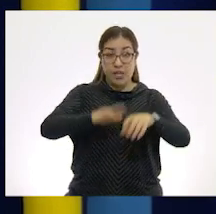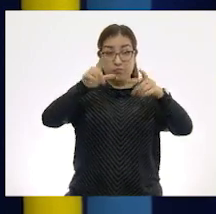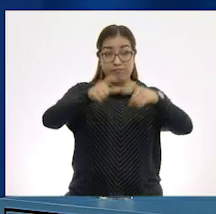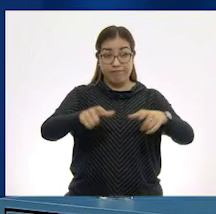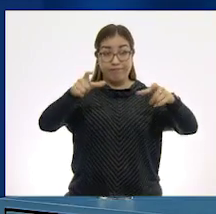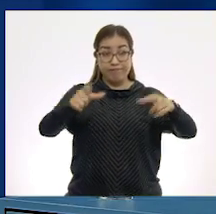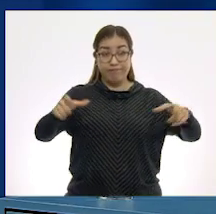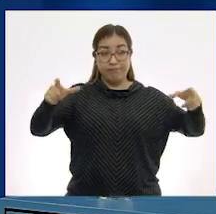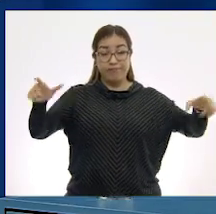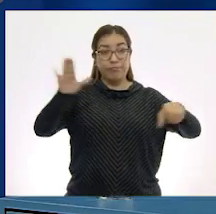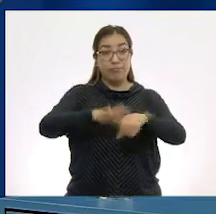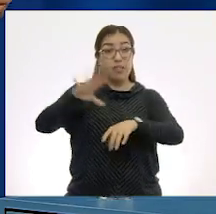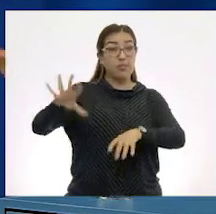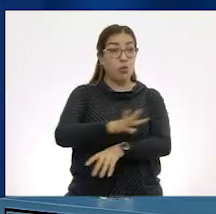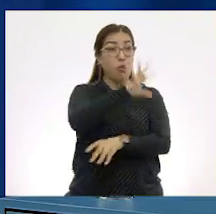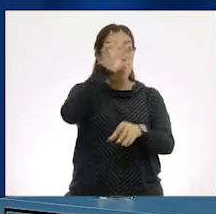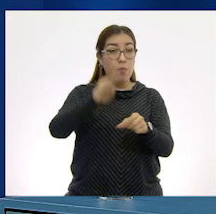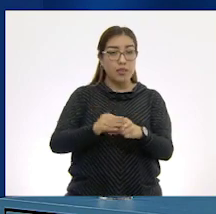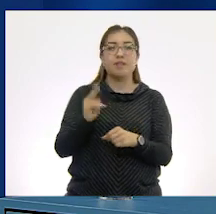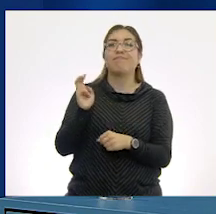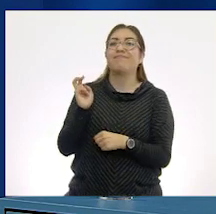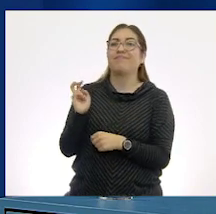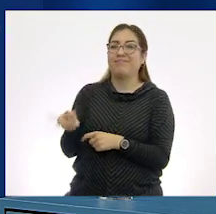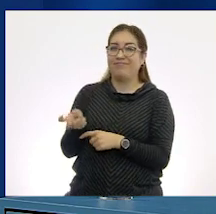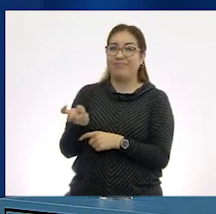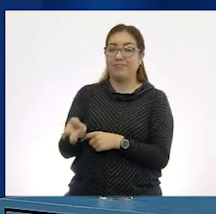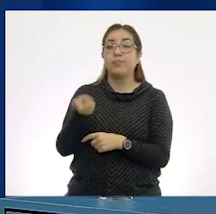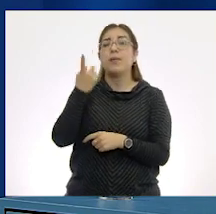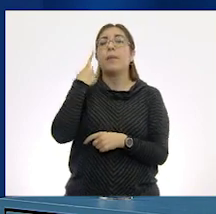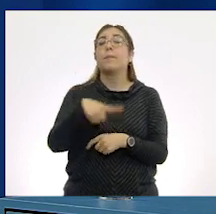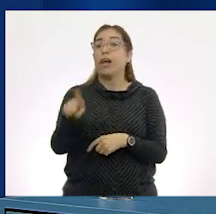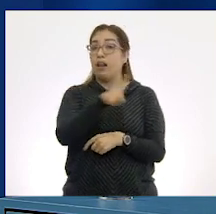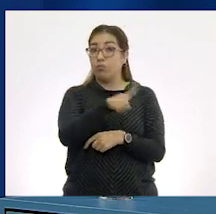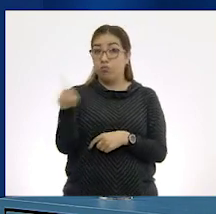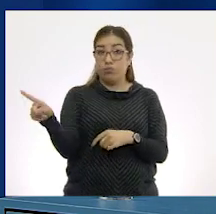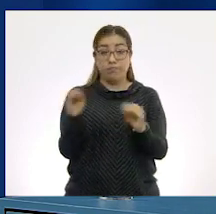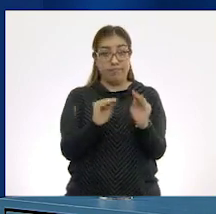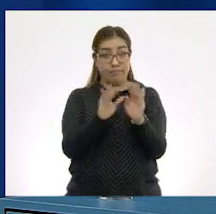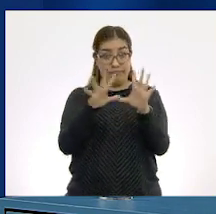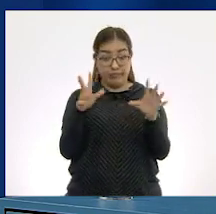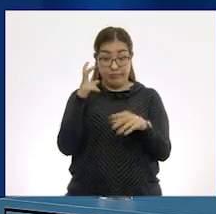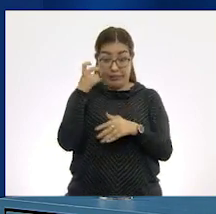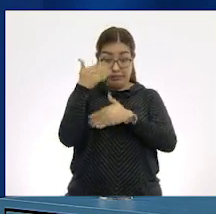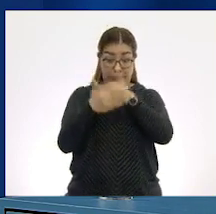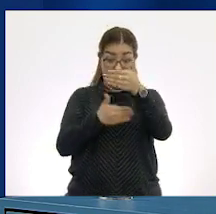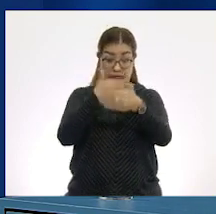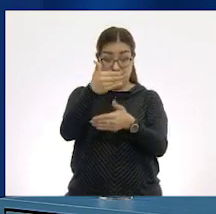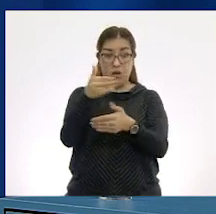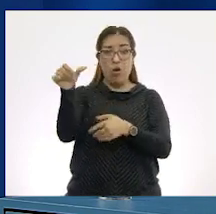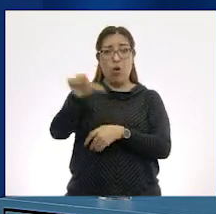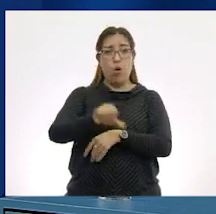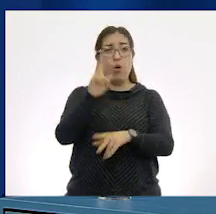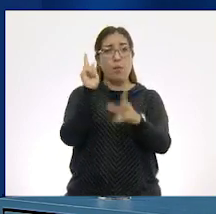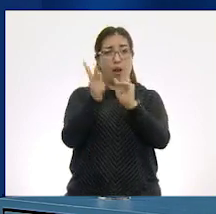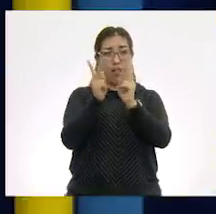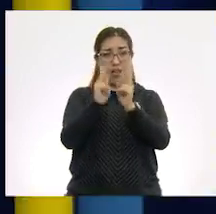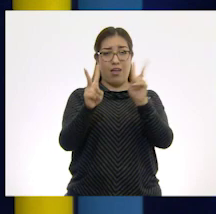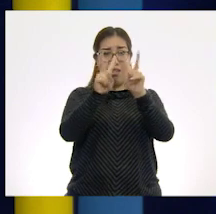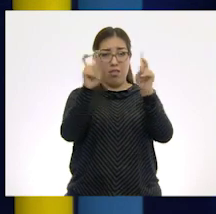completa? Efectivamente, pero para que quede claro ese proceso, vamos a platicar más sobre este